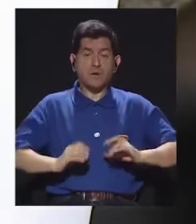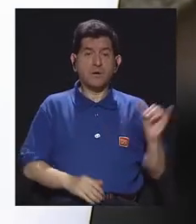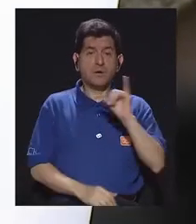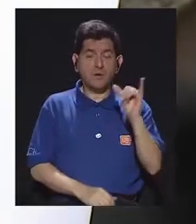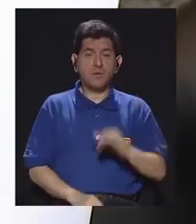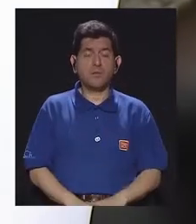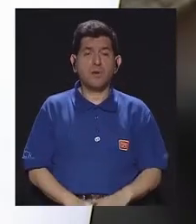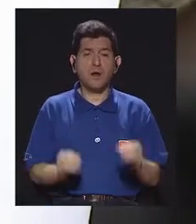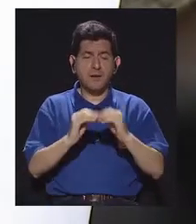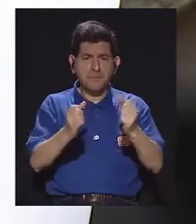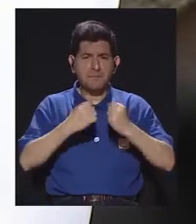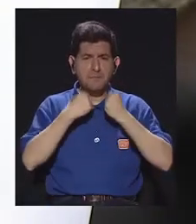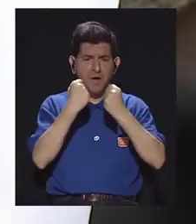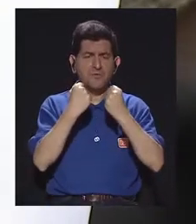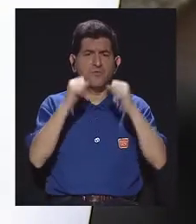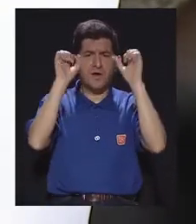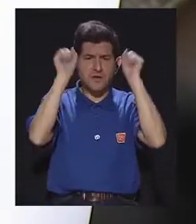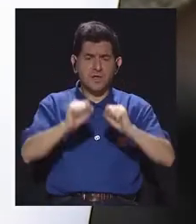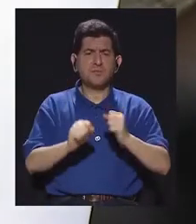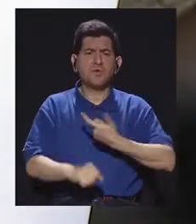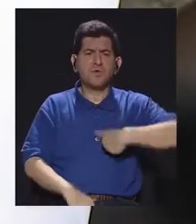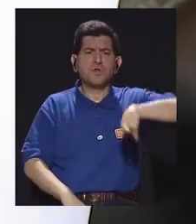a ayudar a ser más fuertes